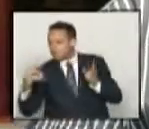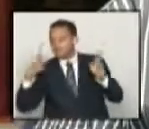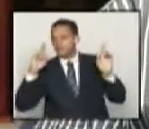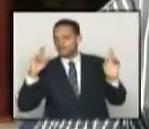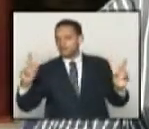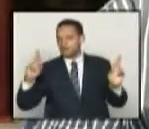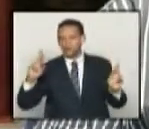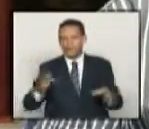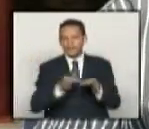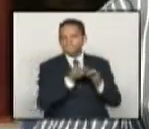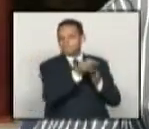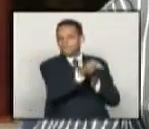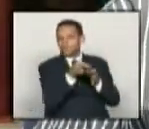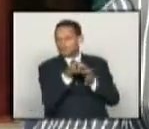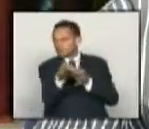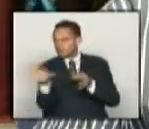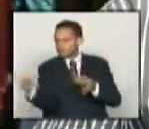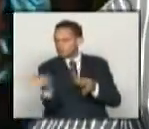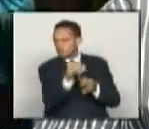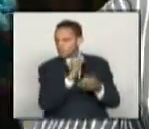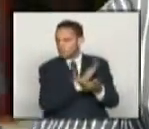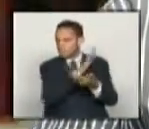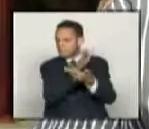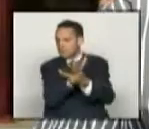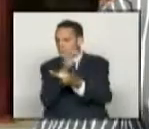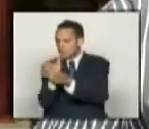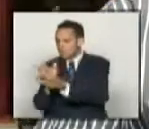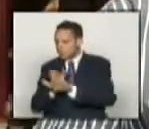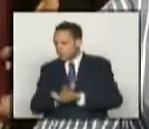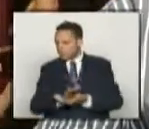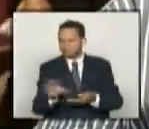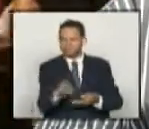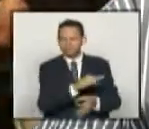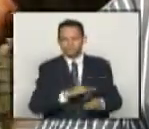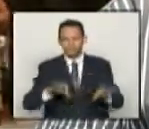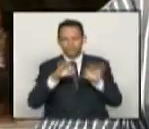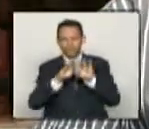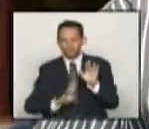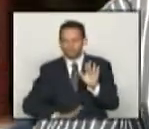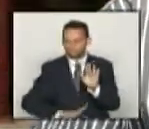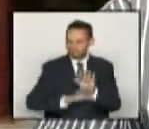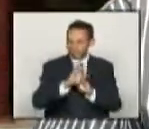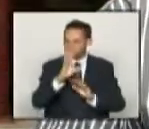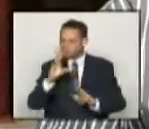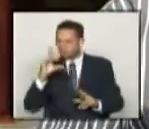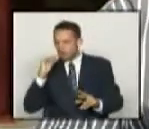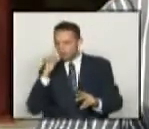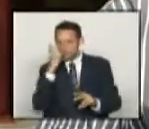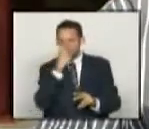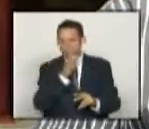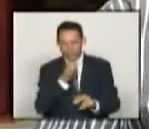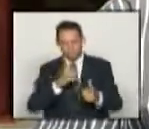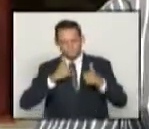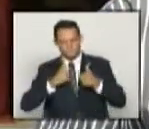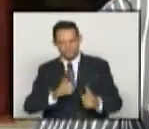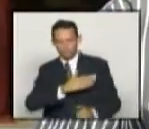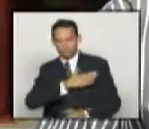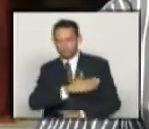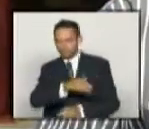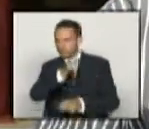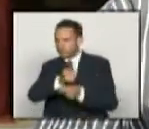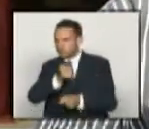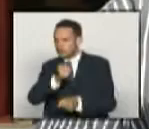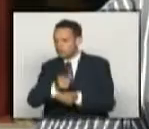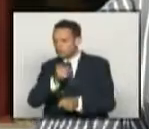en todos los municipios de Caldas, porque es exitosa y pues muestra mucho la buena voluntad que tiene usted,